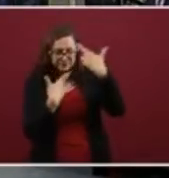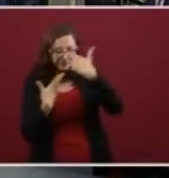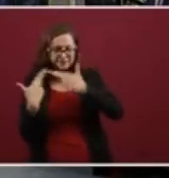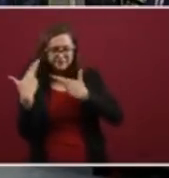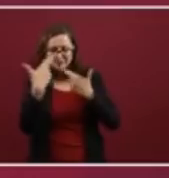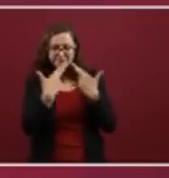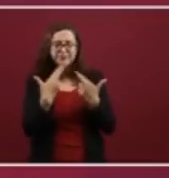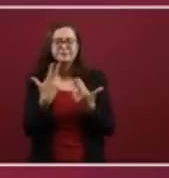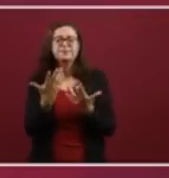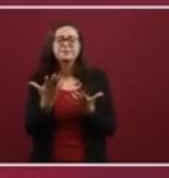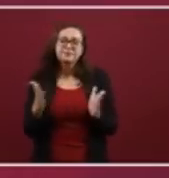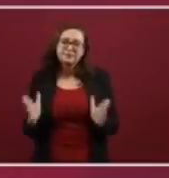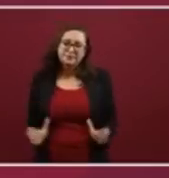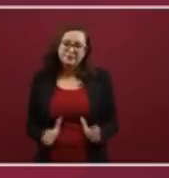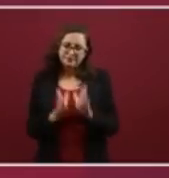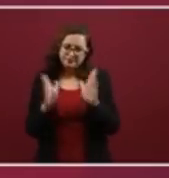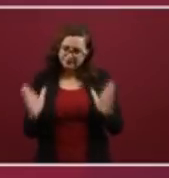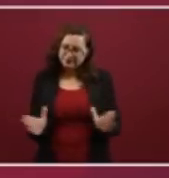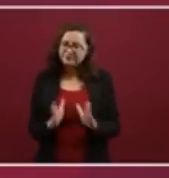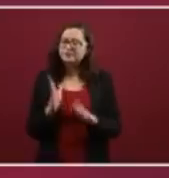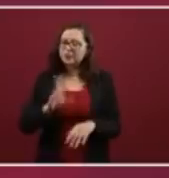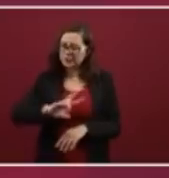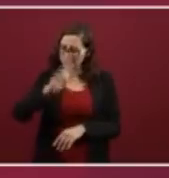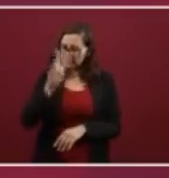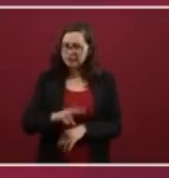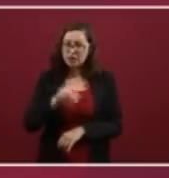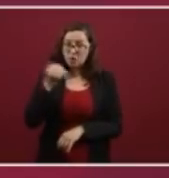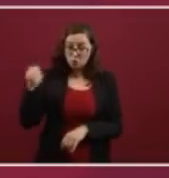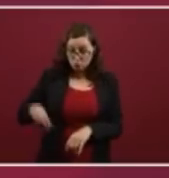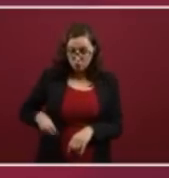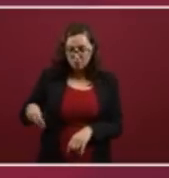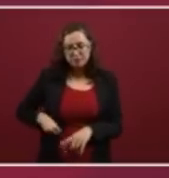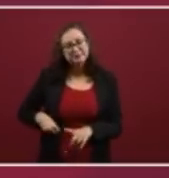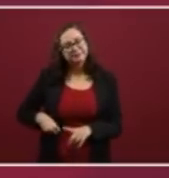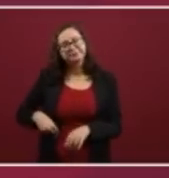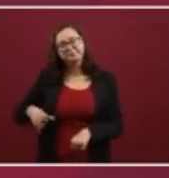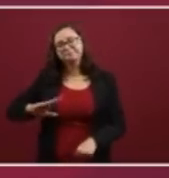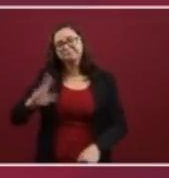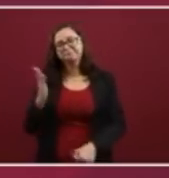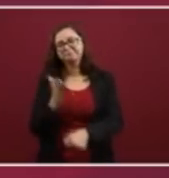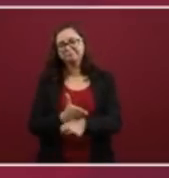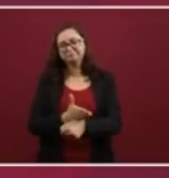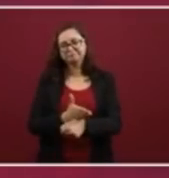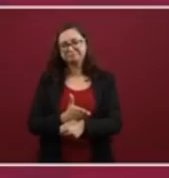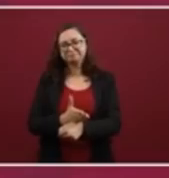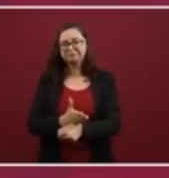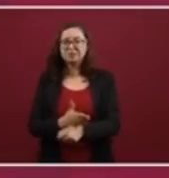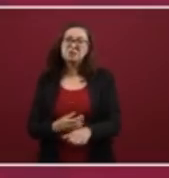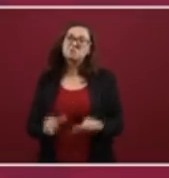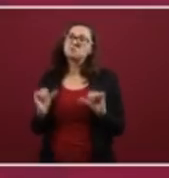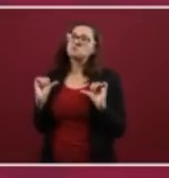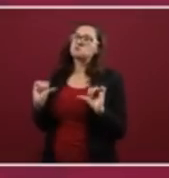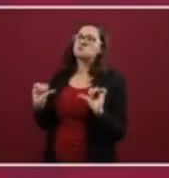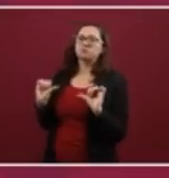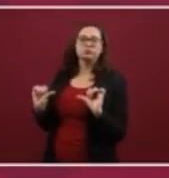de que se castigue a responsables no hay impunidad